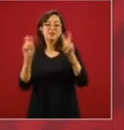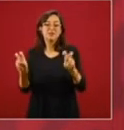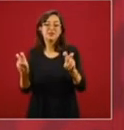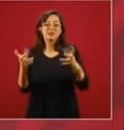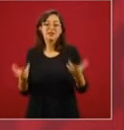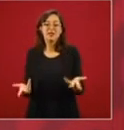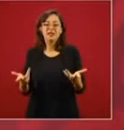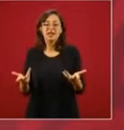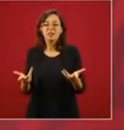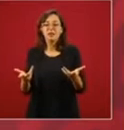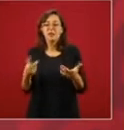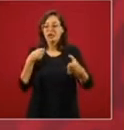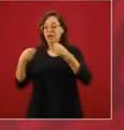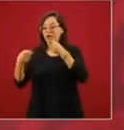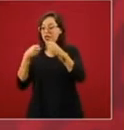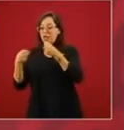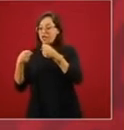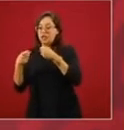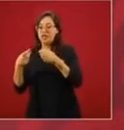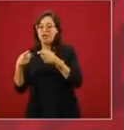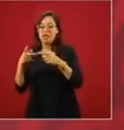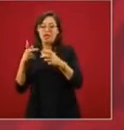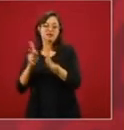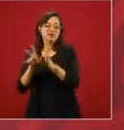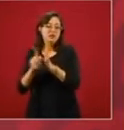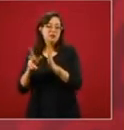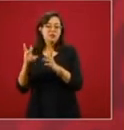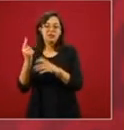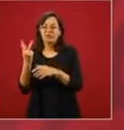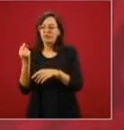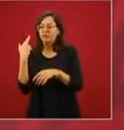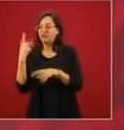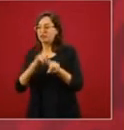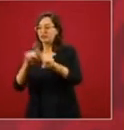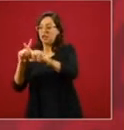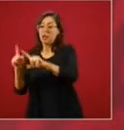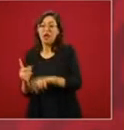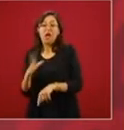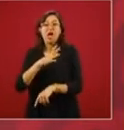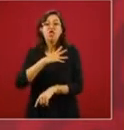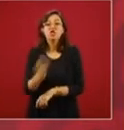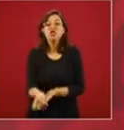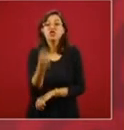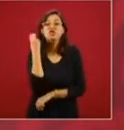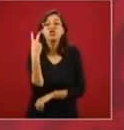2 institutos. Hay un instituto que se llama